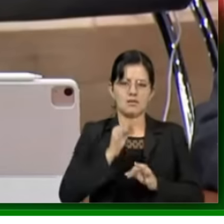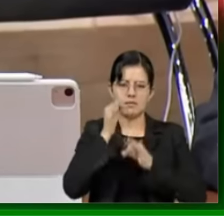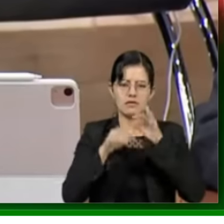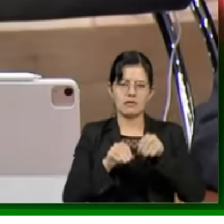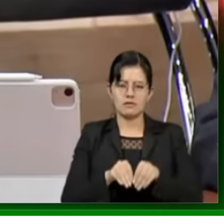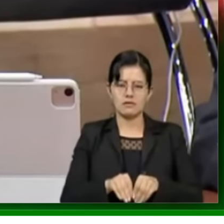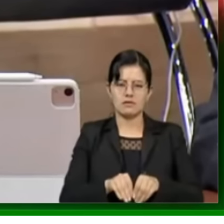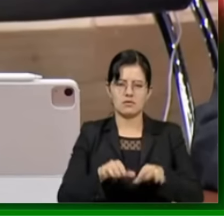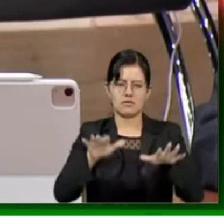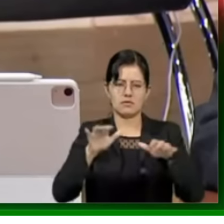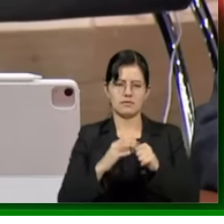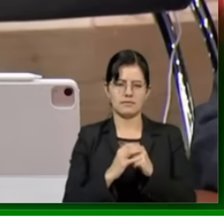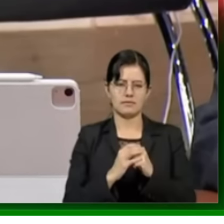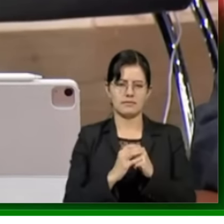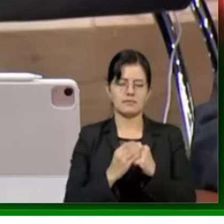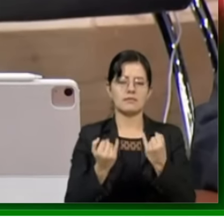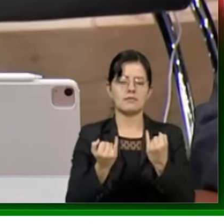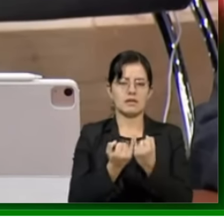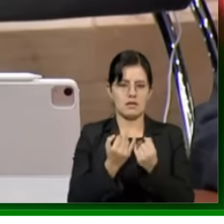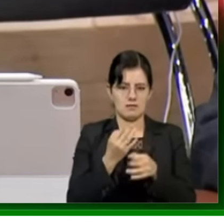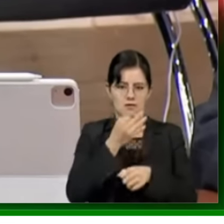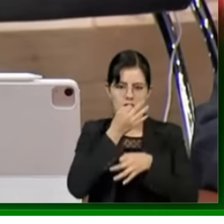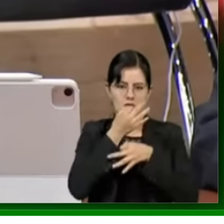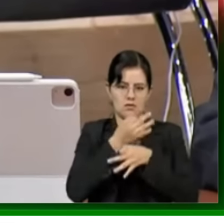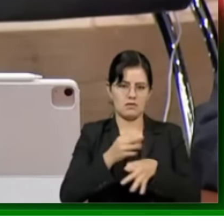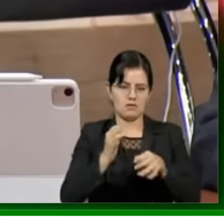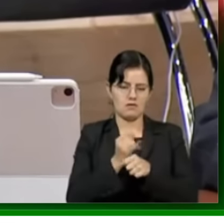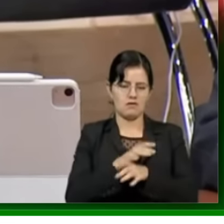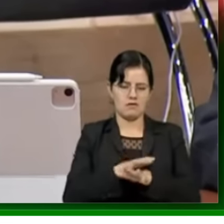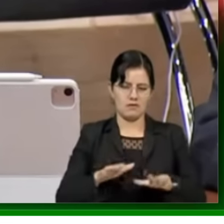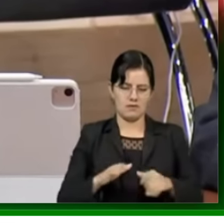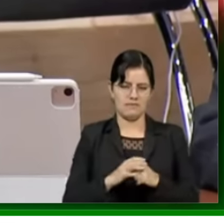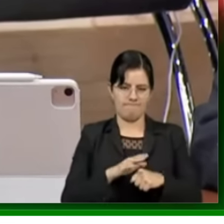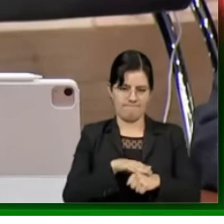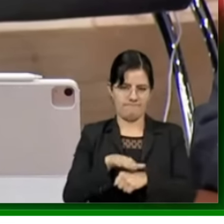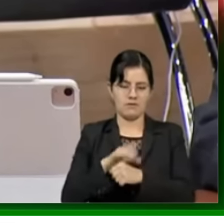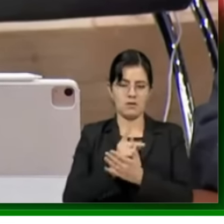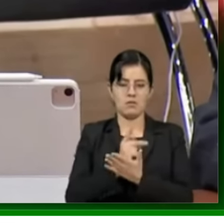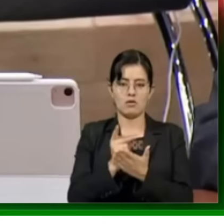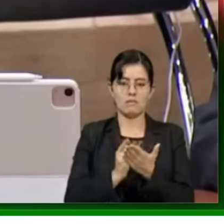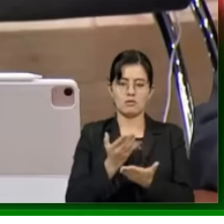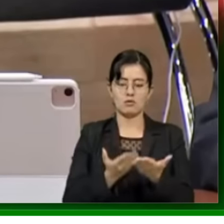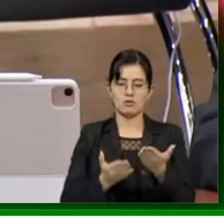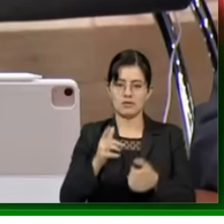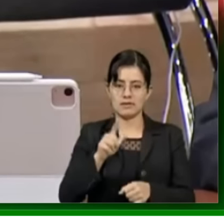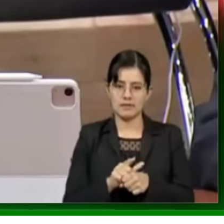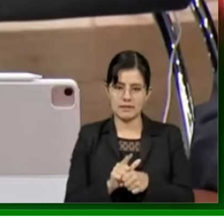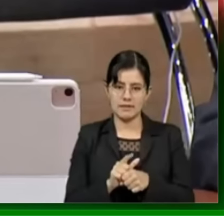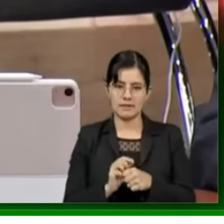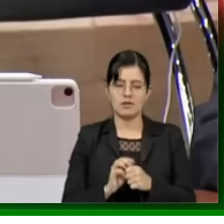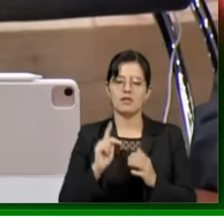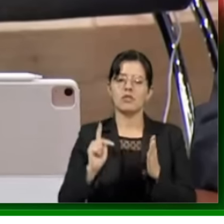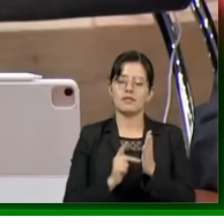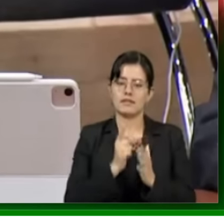difusión y de información de que los programas sociales y lo